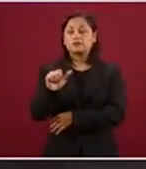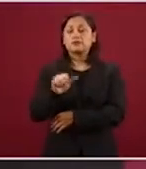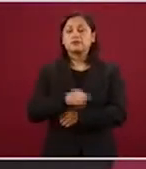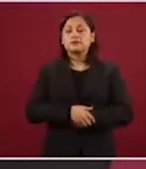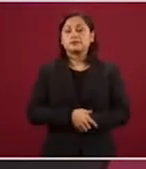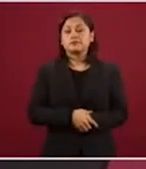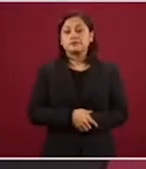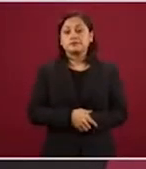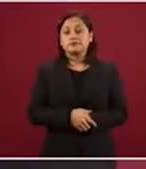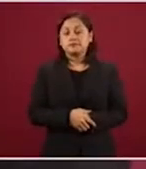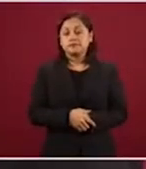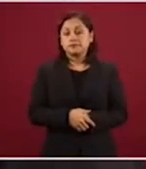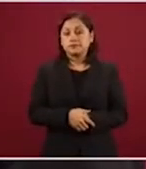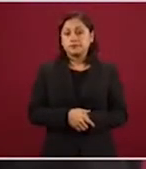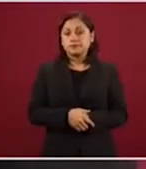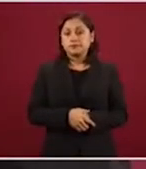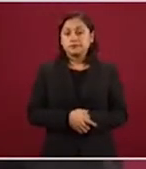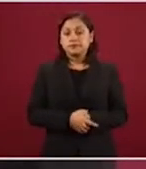hay